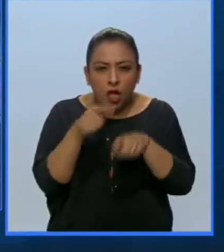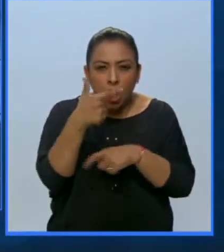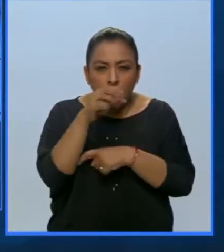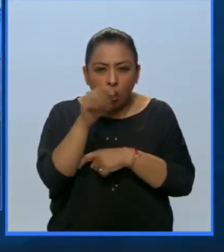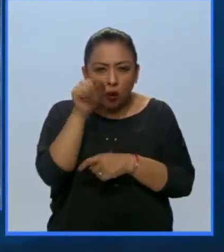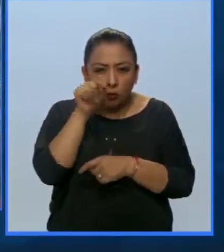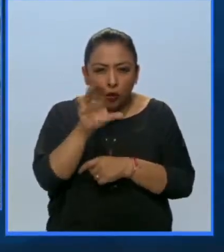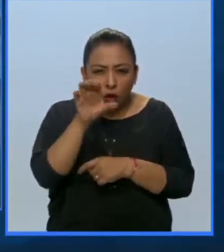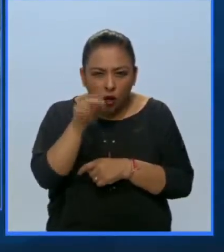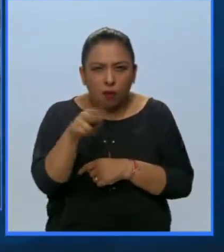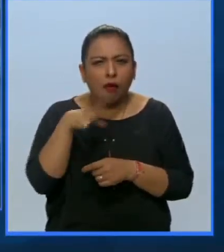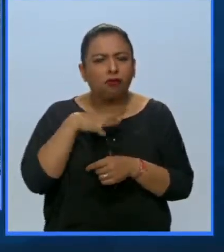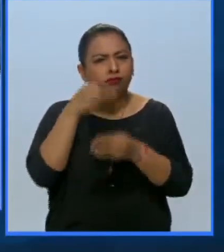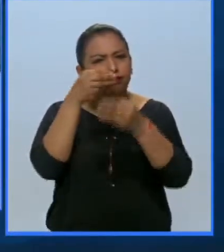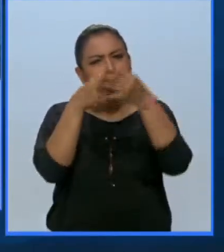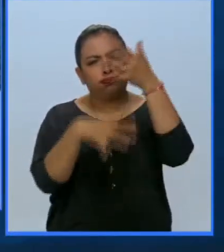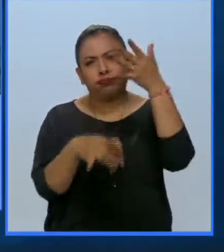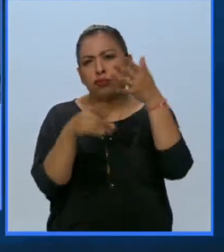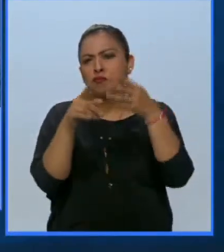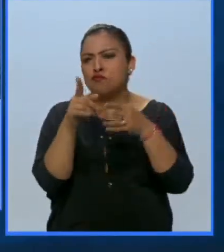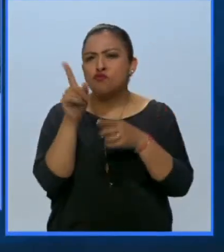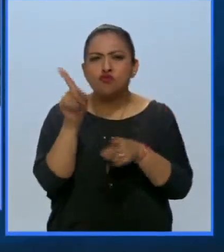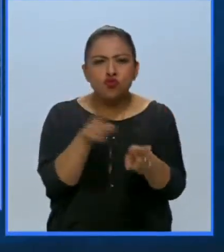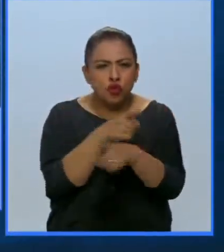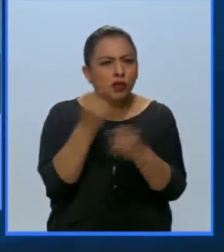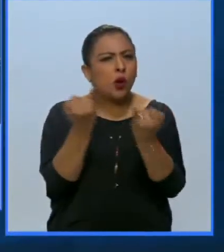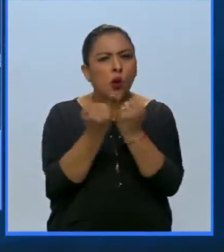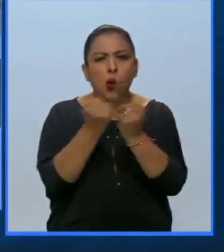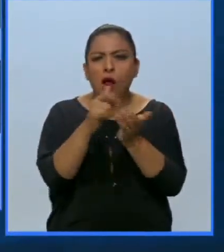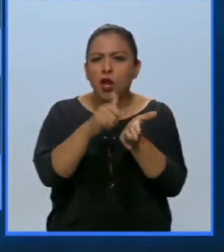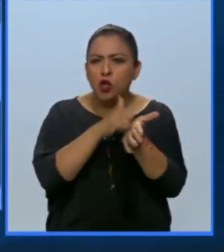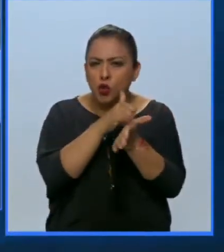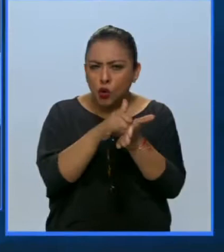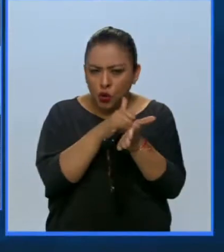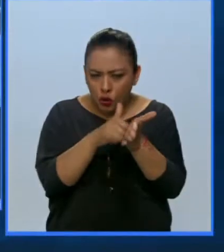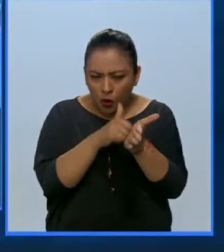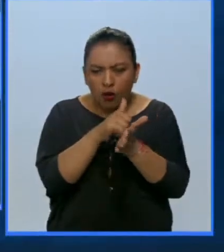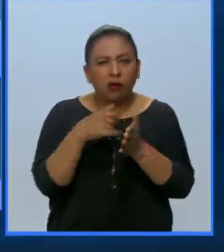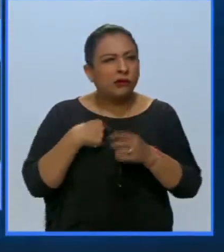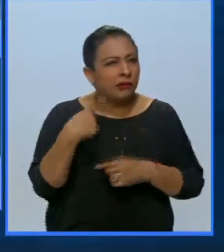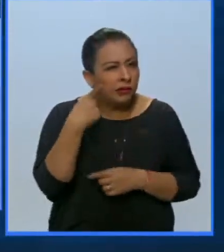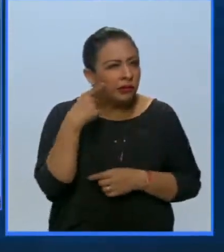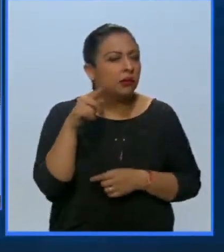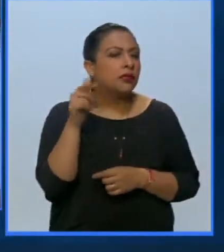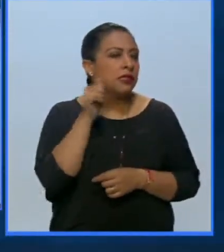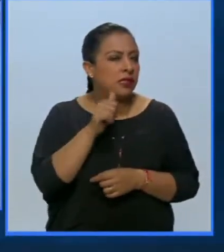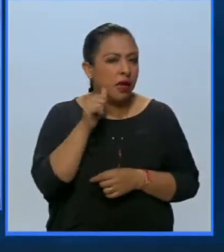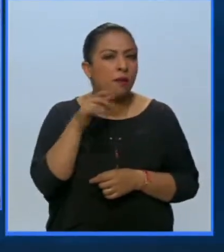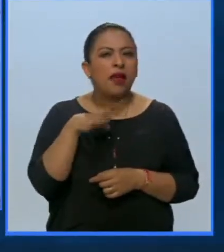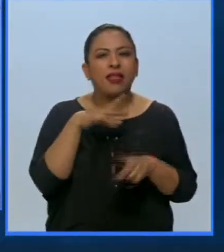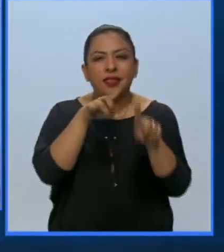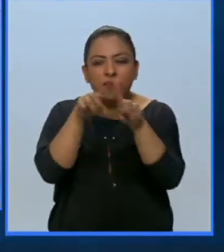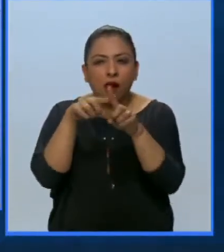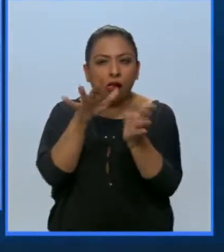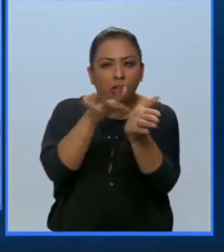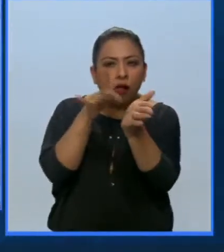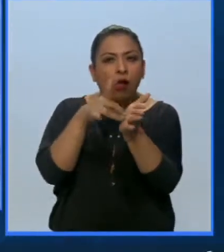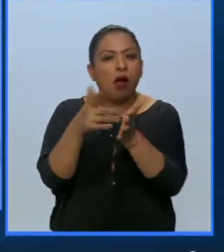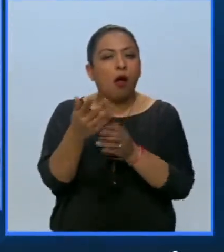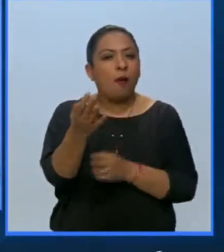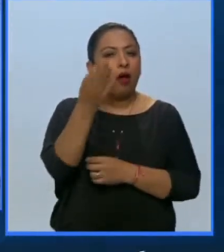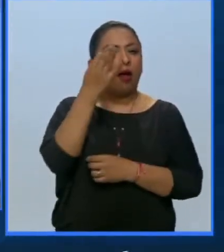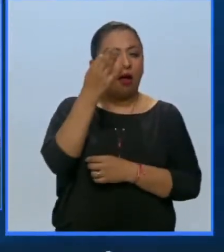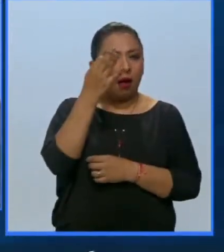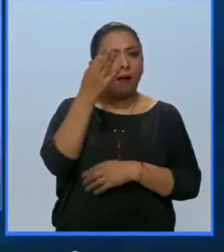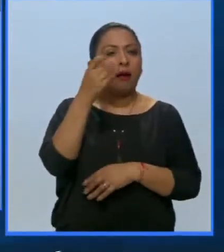il y a plein de musique. Il y a sur YouTube aussi. On va beaucoup écouter sur YouTube. Donc, il y a beaucoup d'artistes qui nous ont marqués de